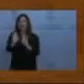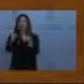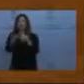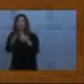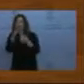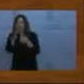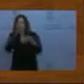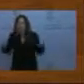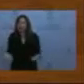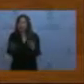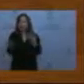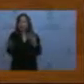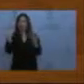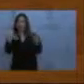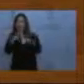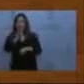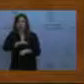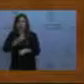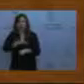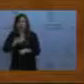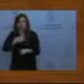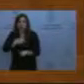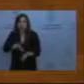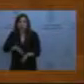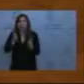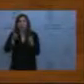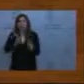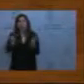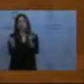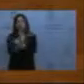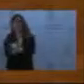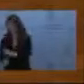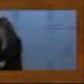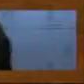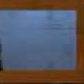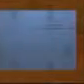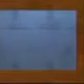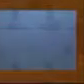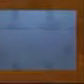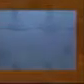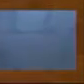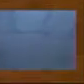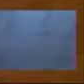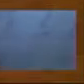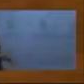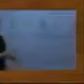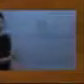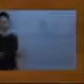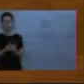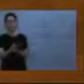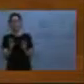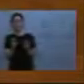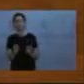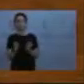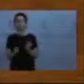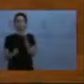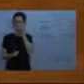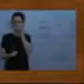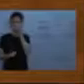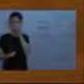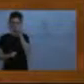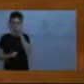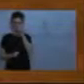los comportamientos éticos y no permitir los contrarios. Dice que tiene una importancia primordial, como no puede ser de otra manera, en los